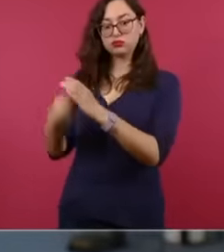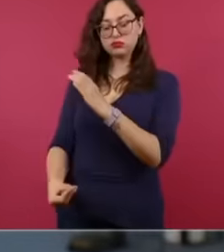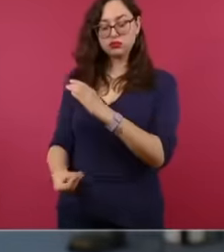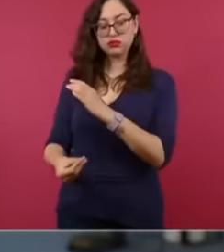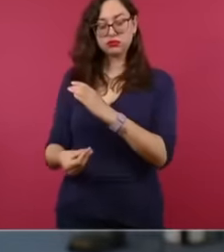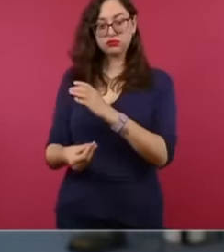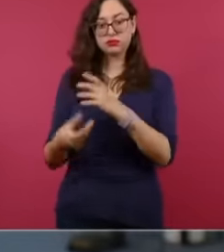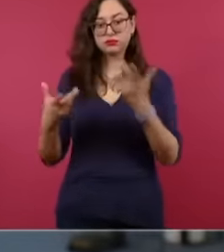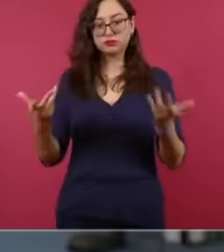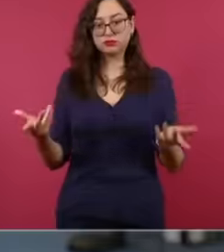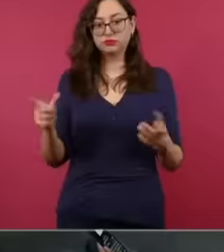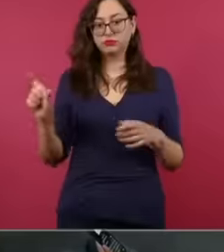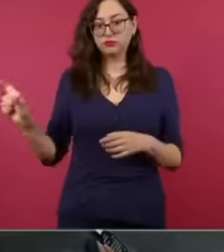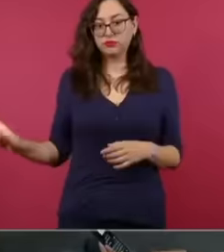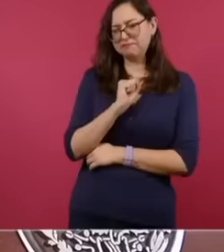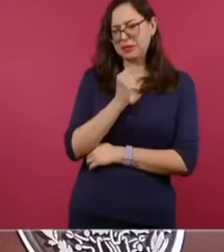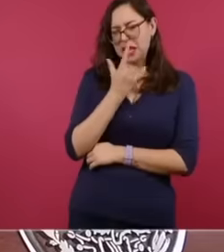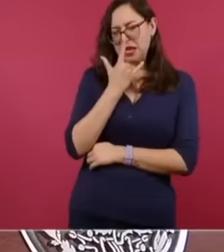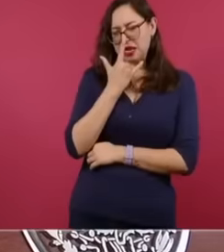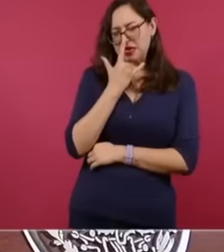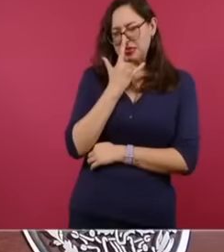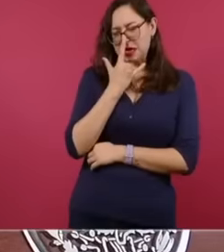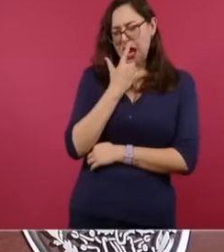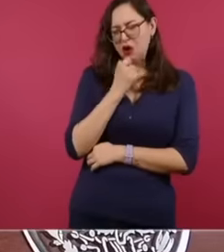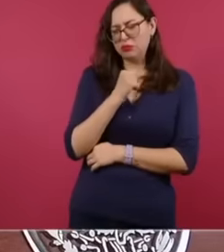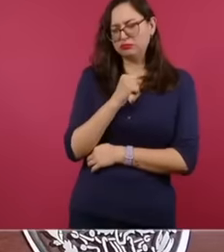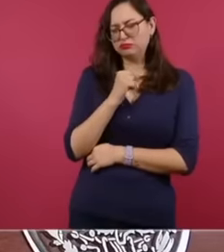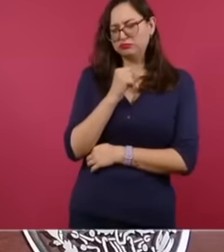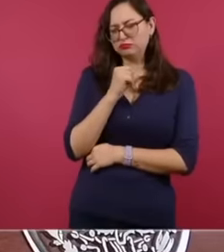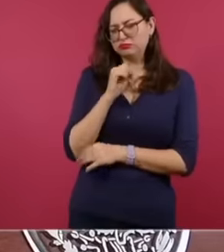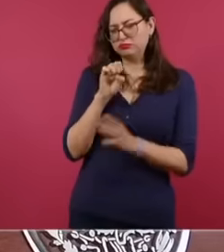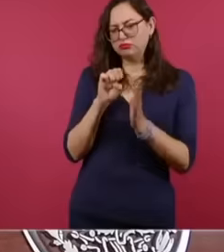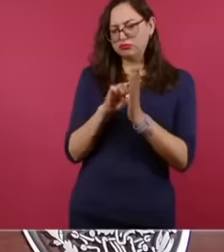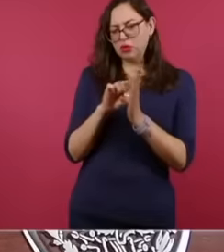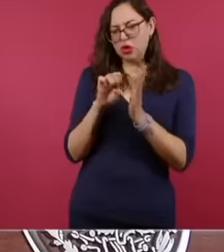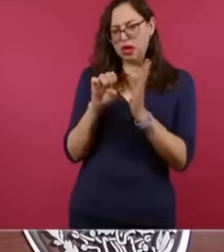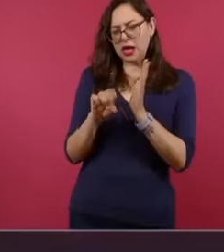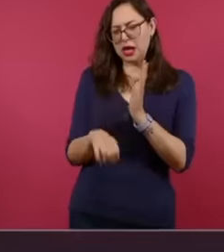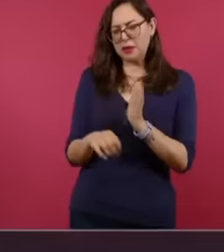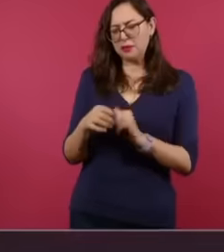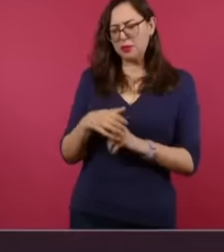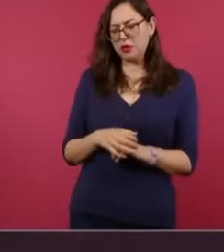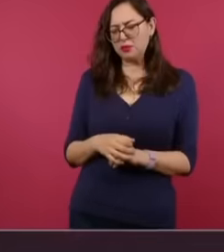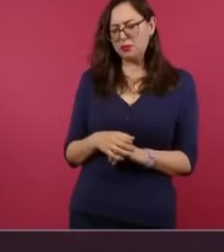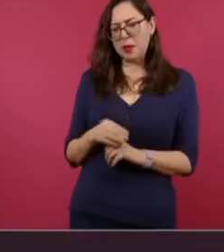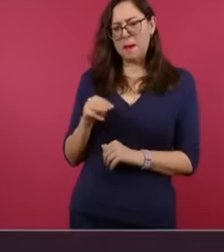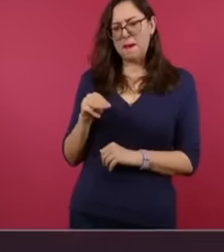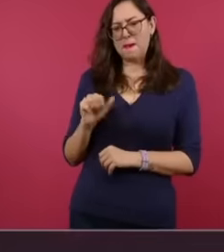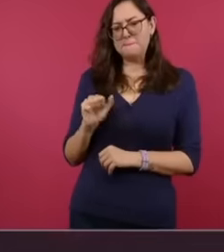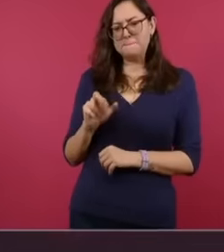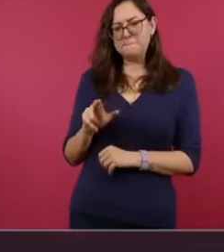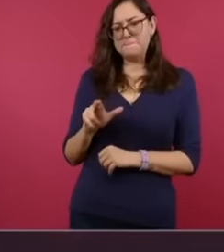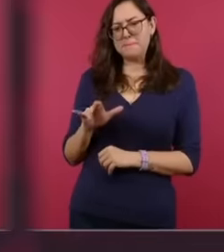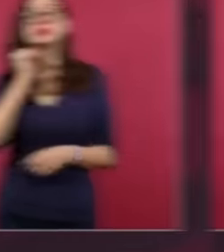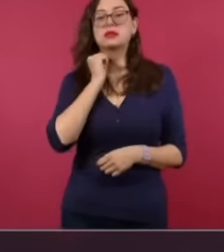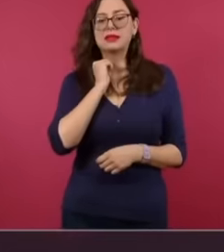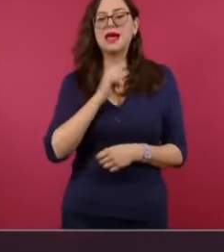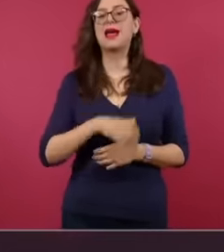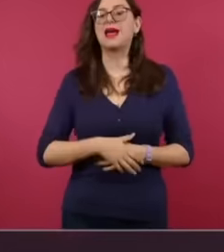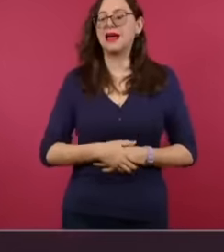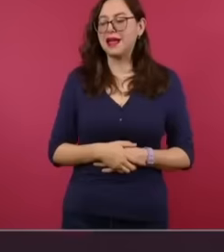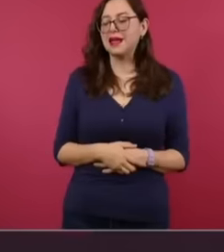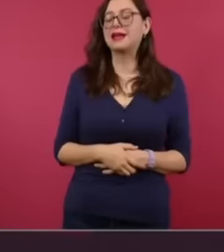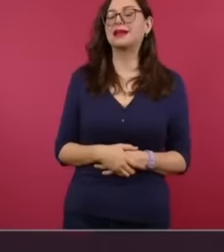dando opiniones a sus propias preguntas. El presidente al escucharlo, no podía evitar